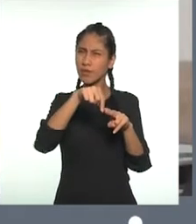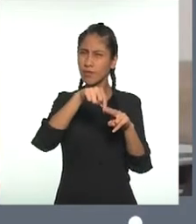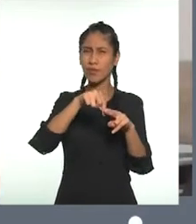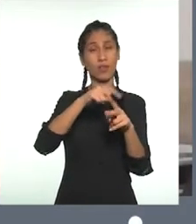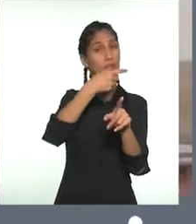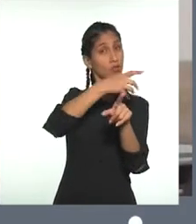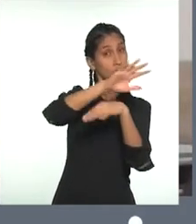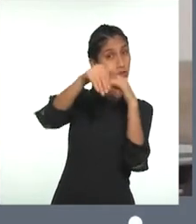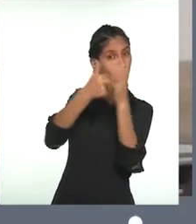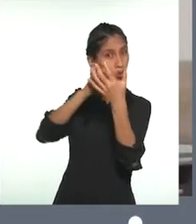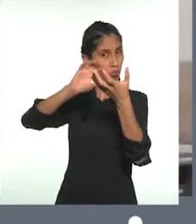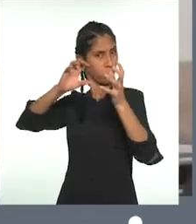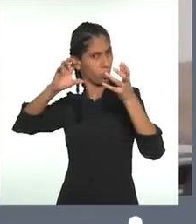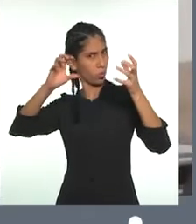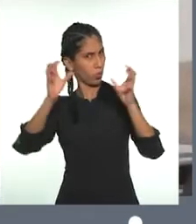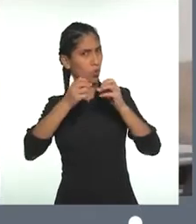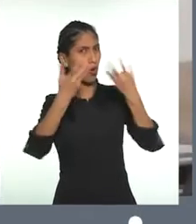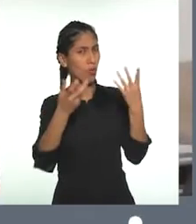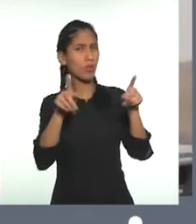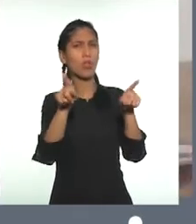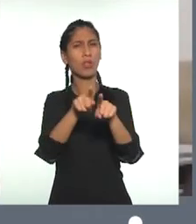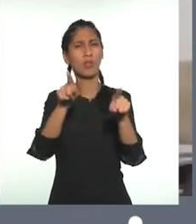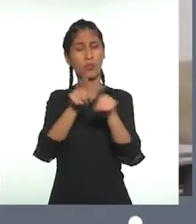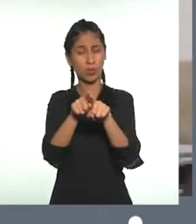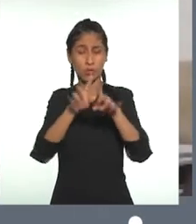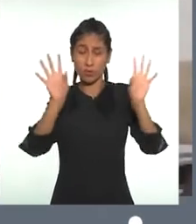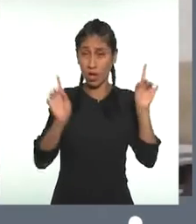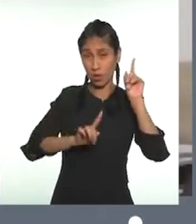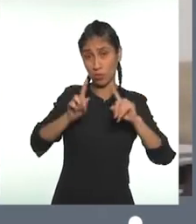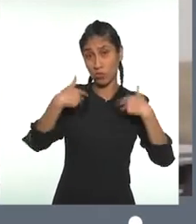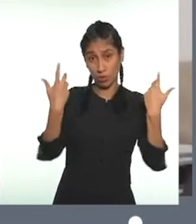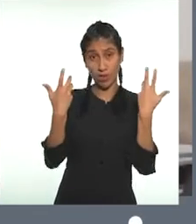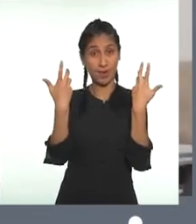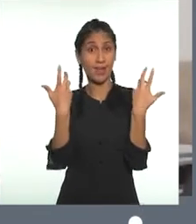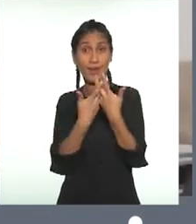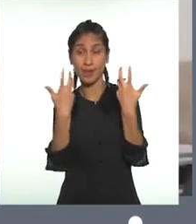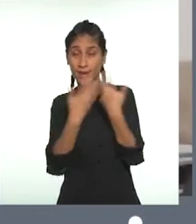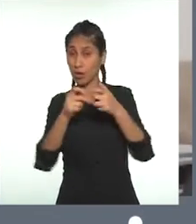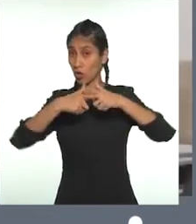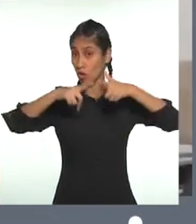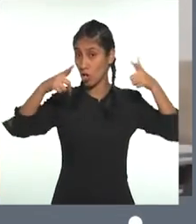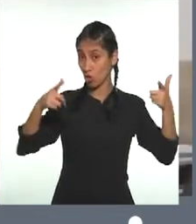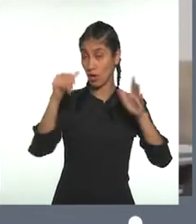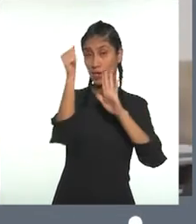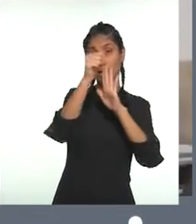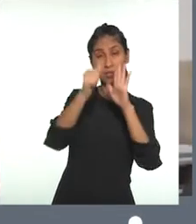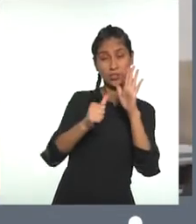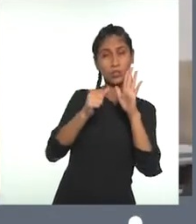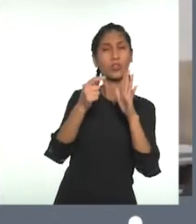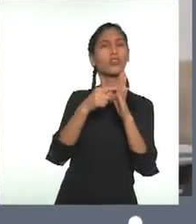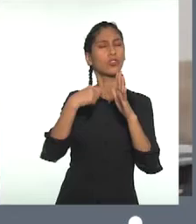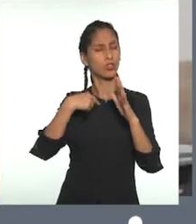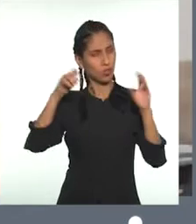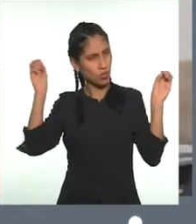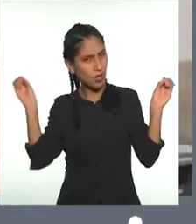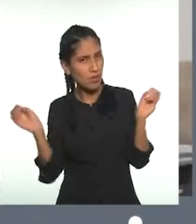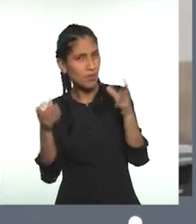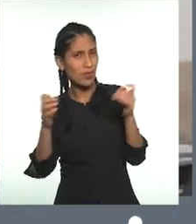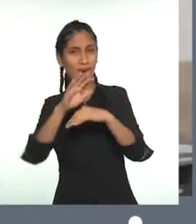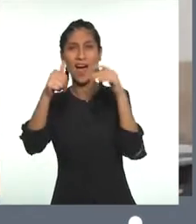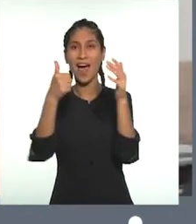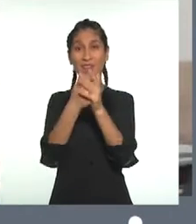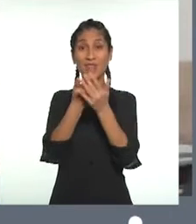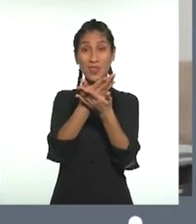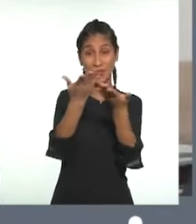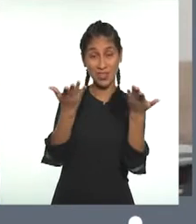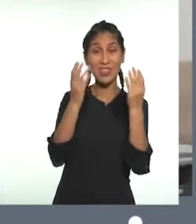posibilidad de interpretar estas obras, sea del lenguaje artístico que sean, ¿no? Yo invito a todas nuestras